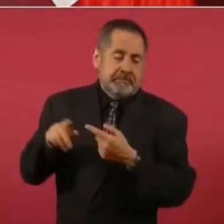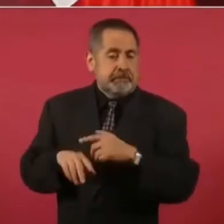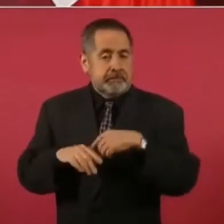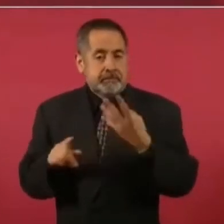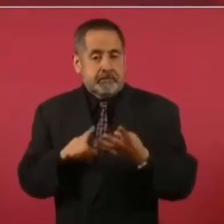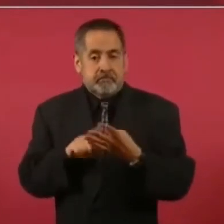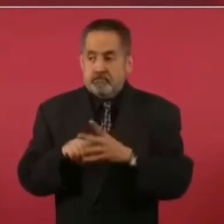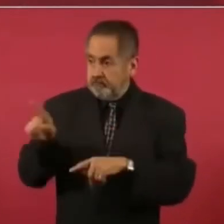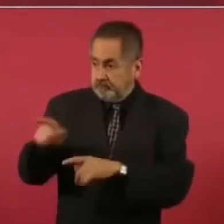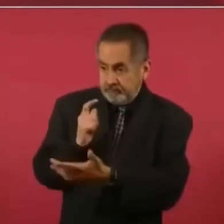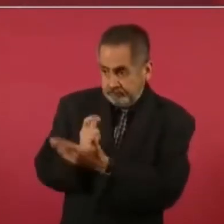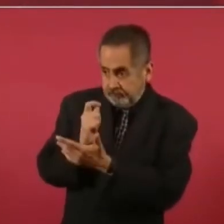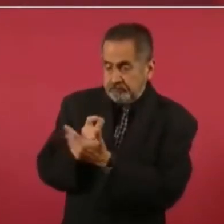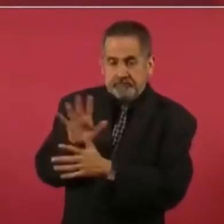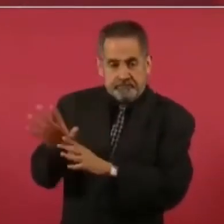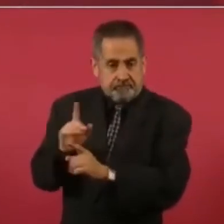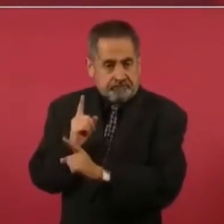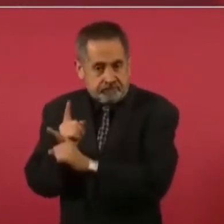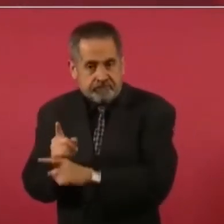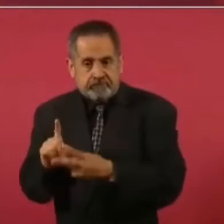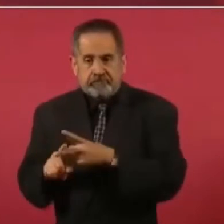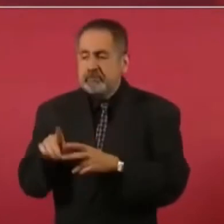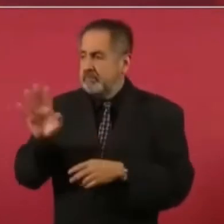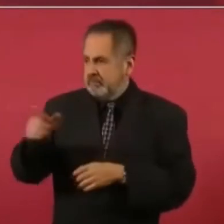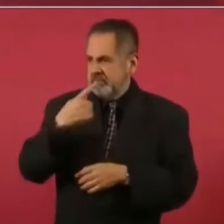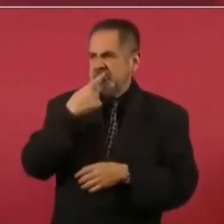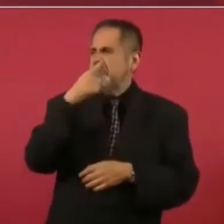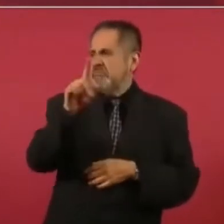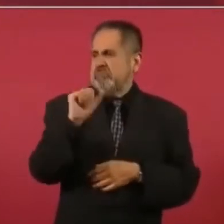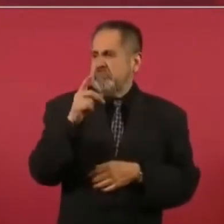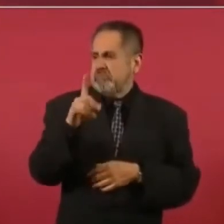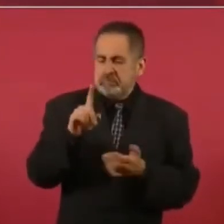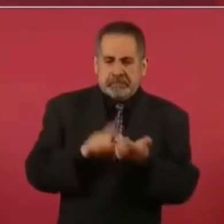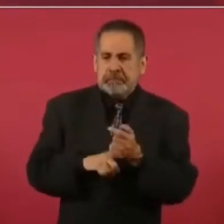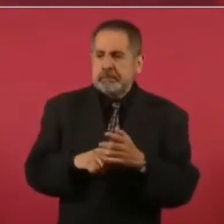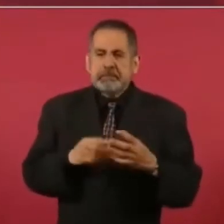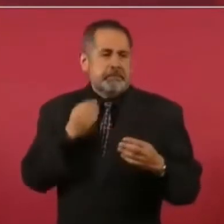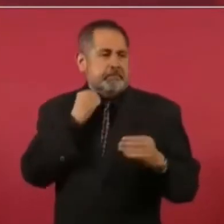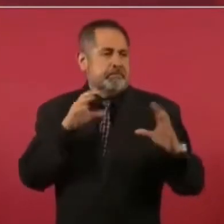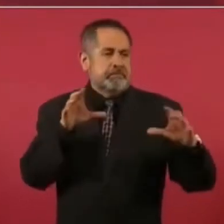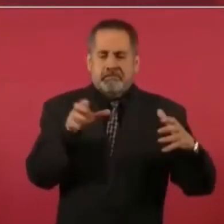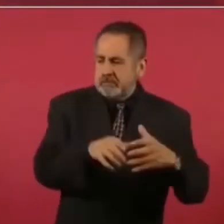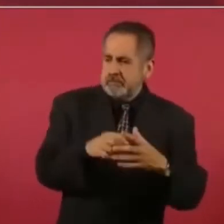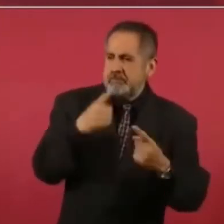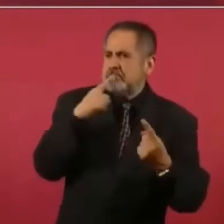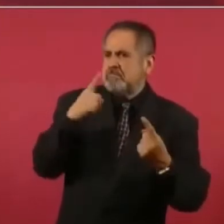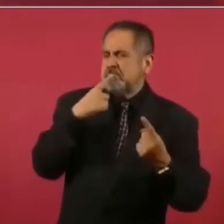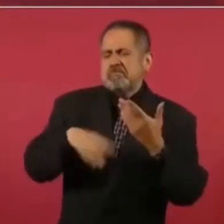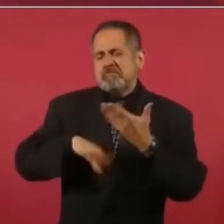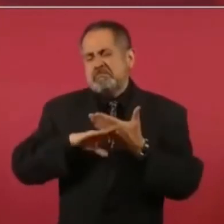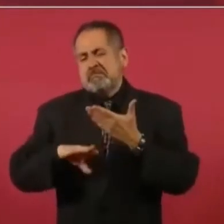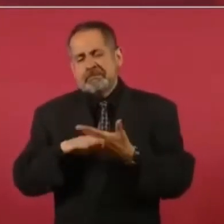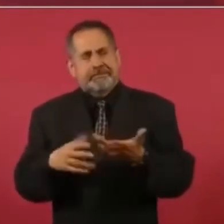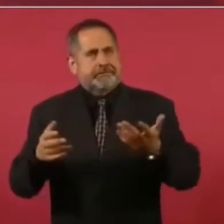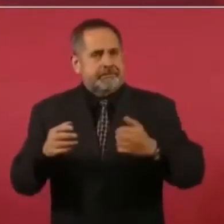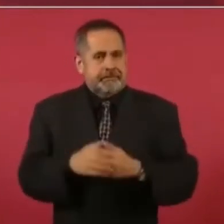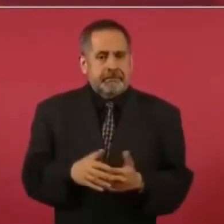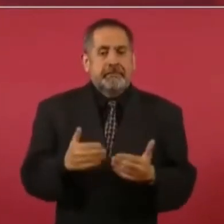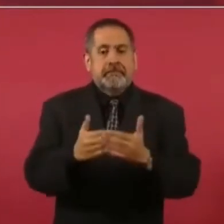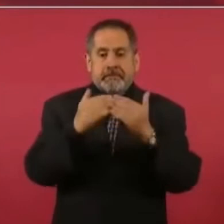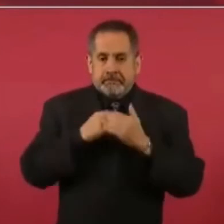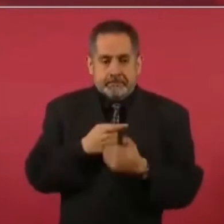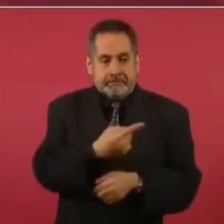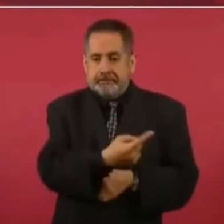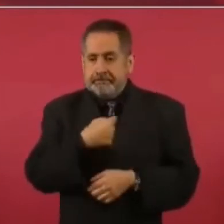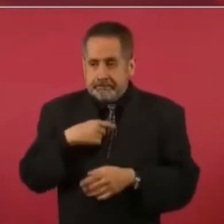al amedrentamiento, las solicitudes de amparo contra el informe y el amago de abogado de denuncias penales. Ahora pasamos al